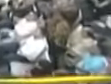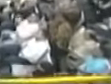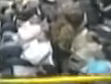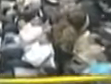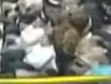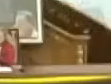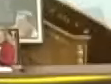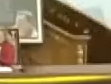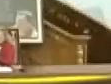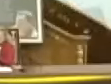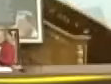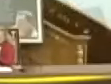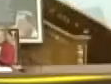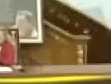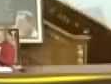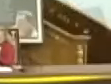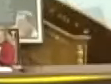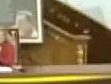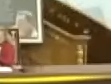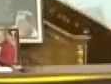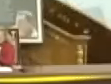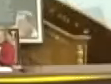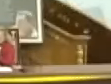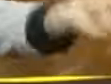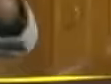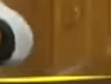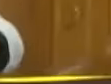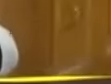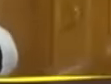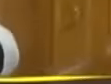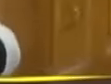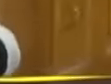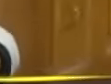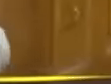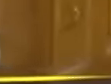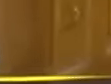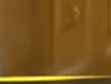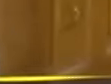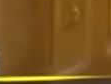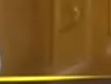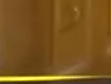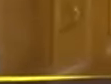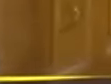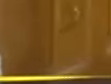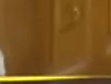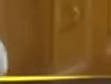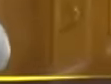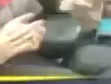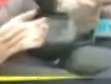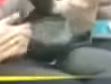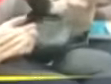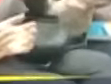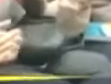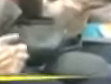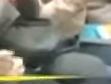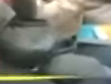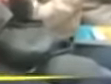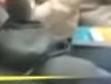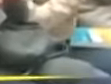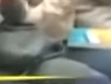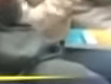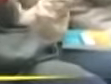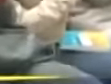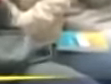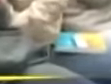disciplina, su capacidad profesional. Pero tengo que agradecer a los diputados y diputadas de la Asamblea Nacional,